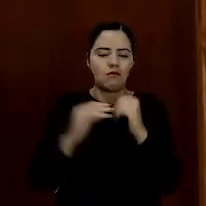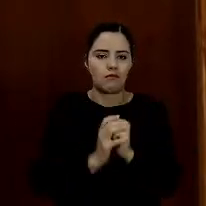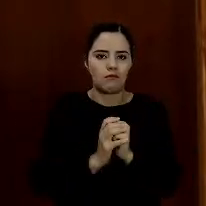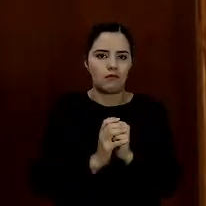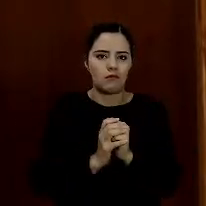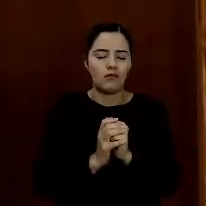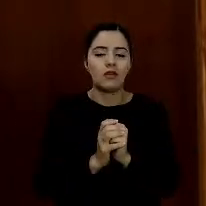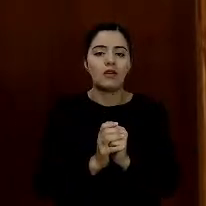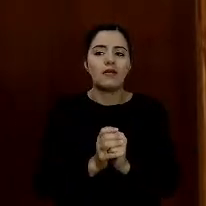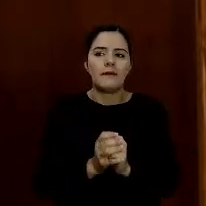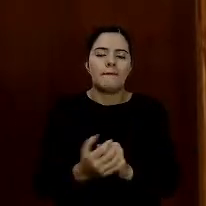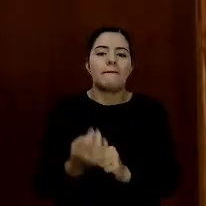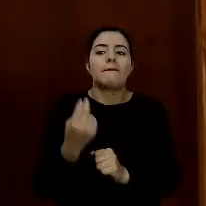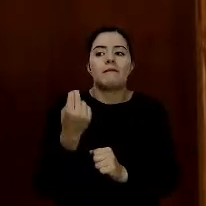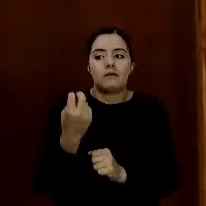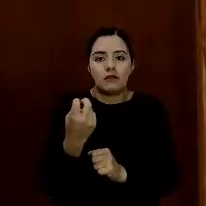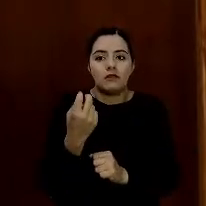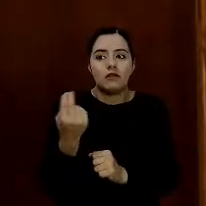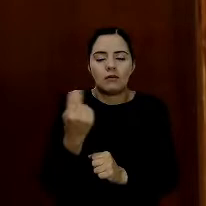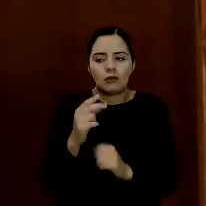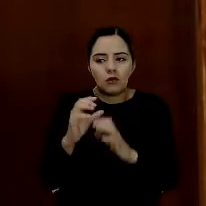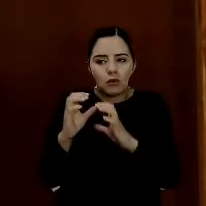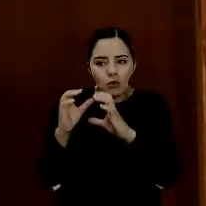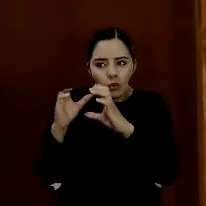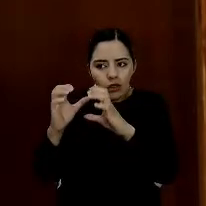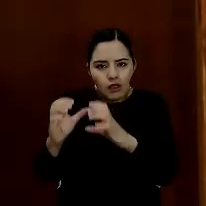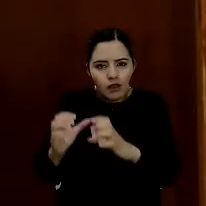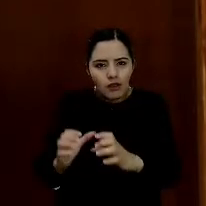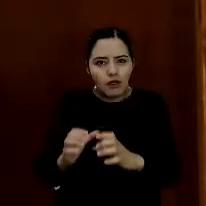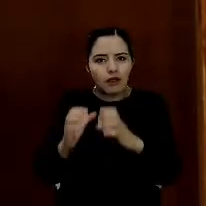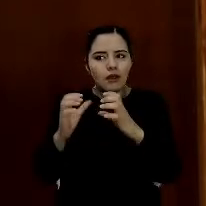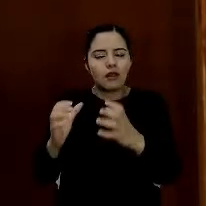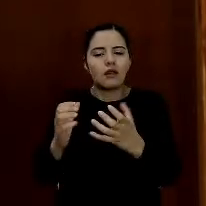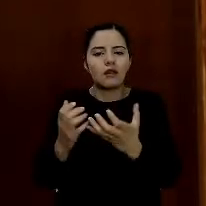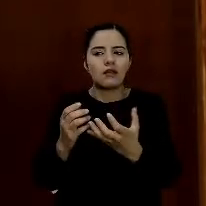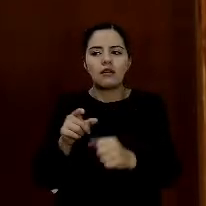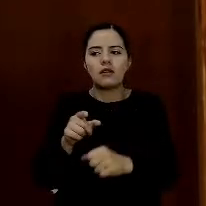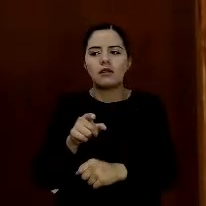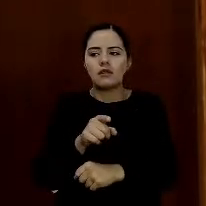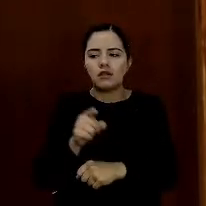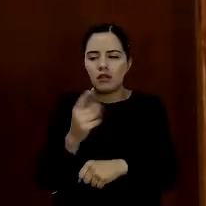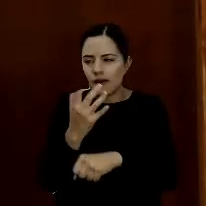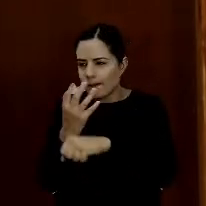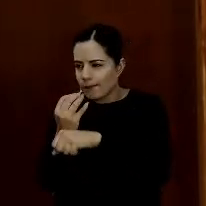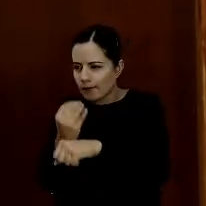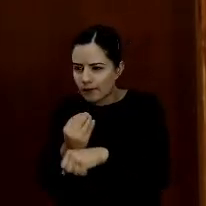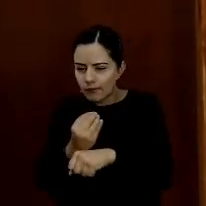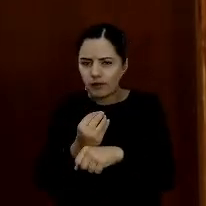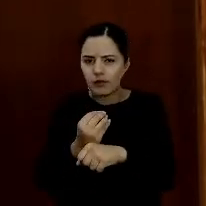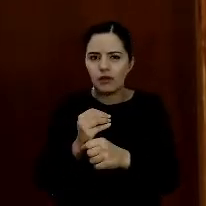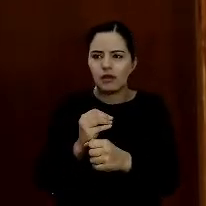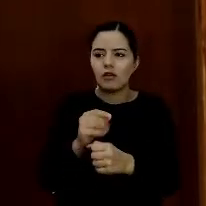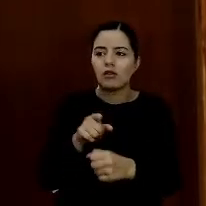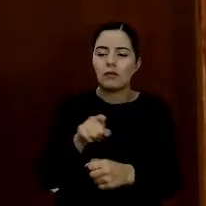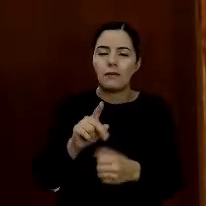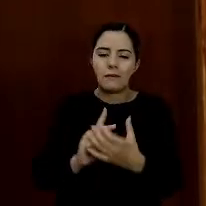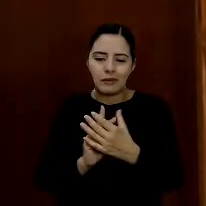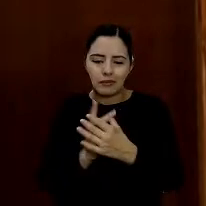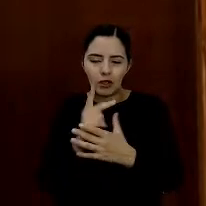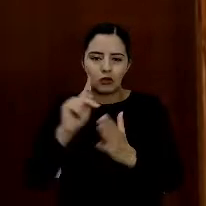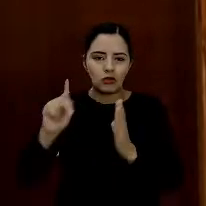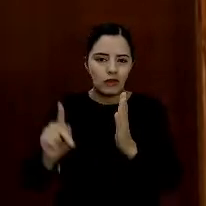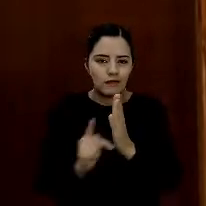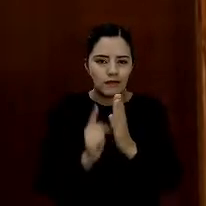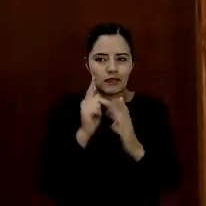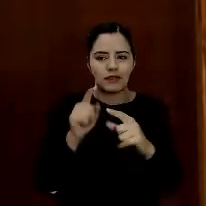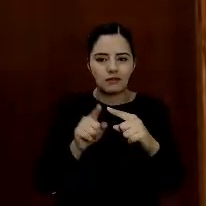existencia, preservación, conservación, reparación, regeneración,